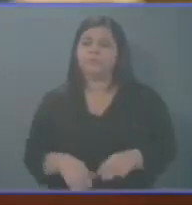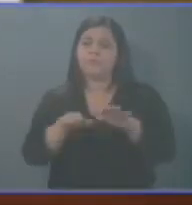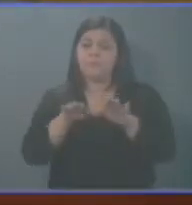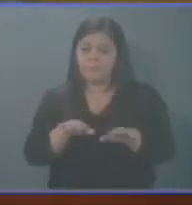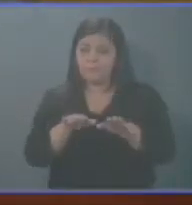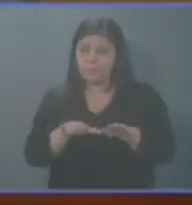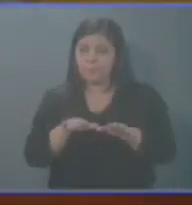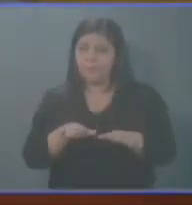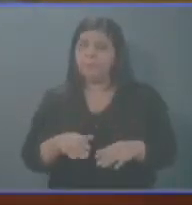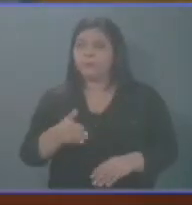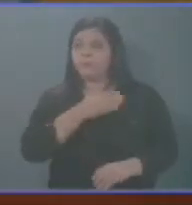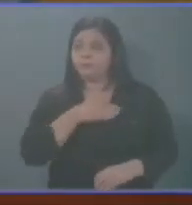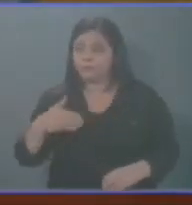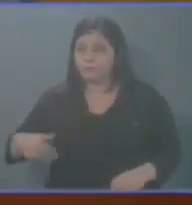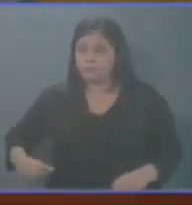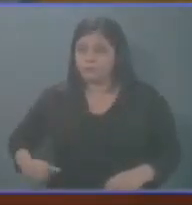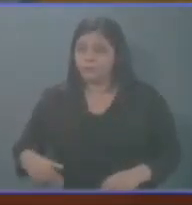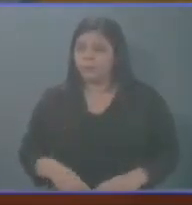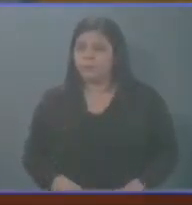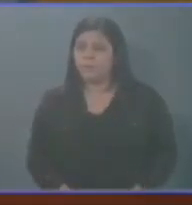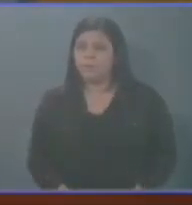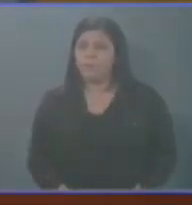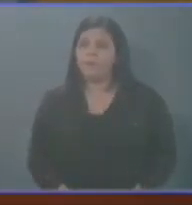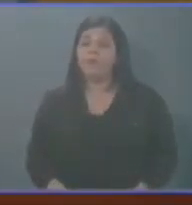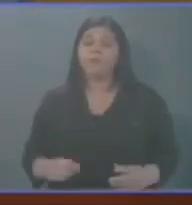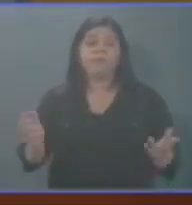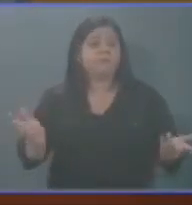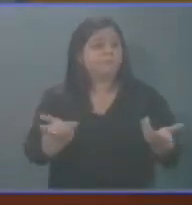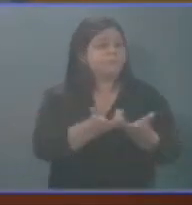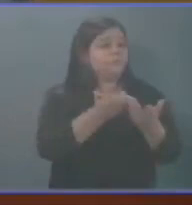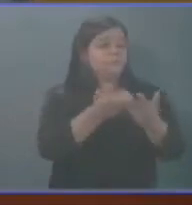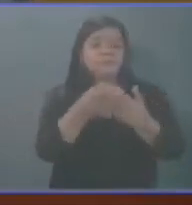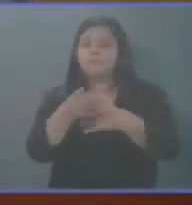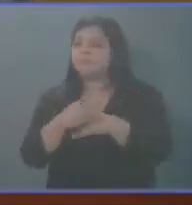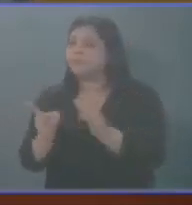Muchas gracias, señor presidente. Colegas,